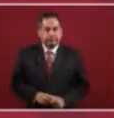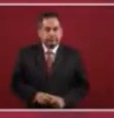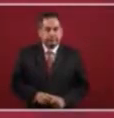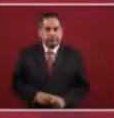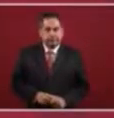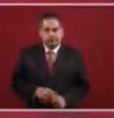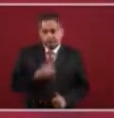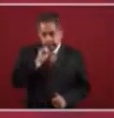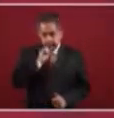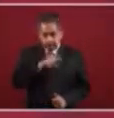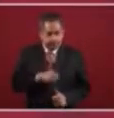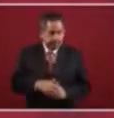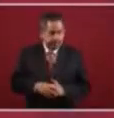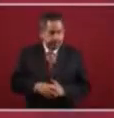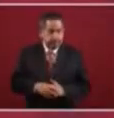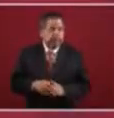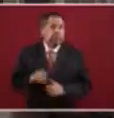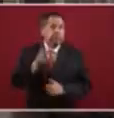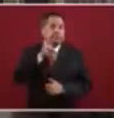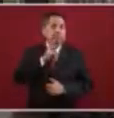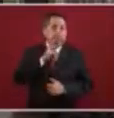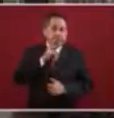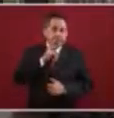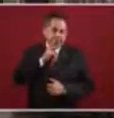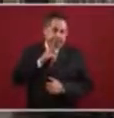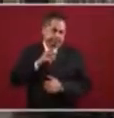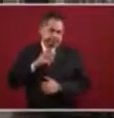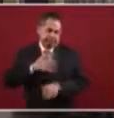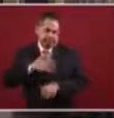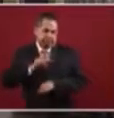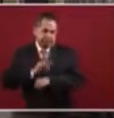Y pues Pemex se va a defender.